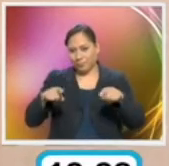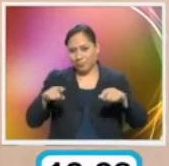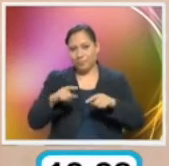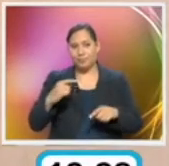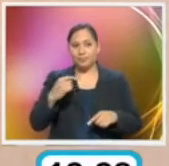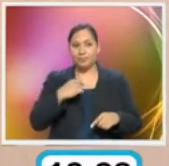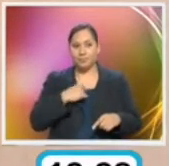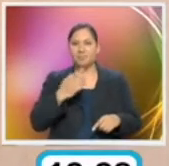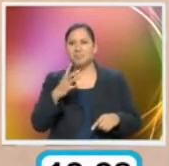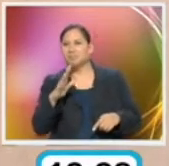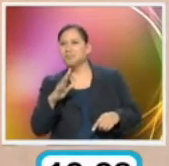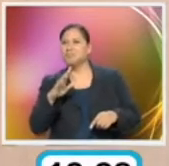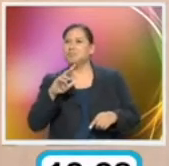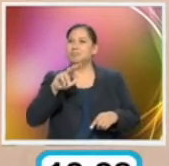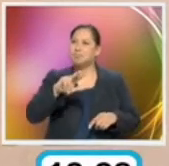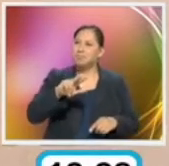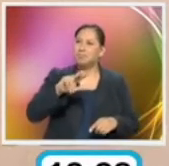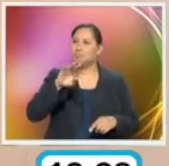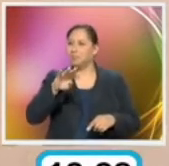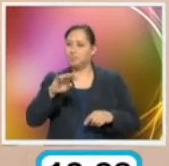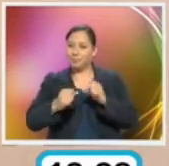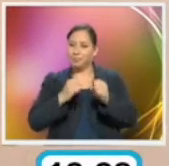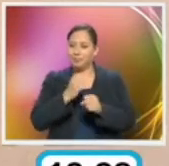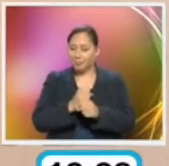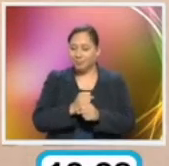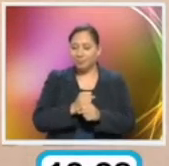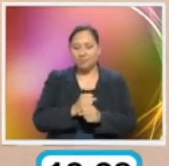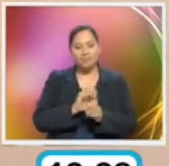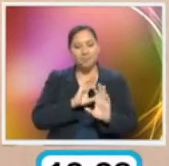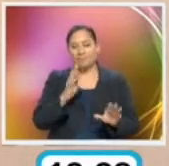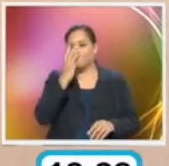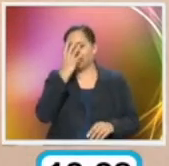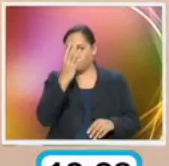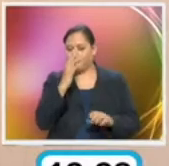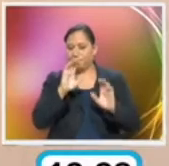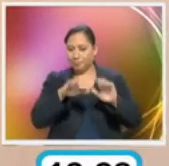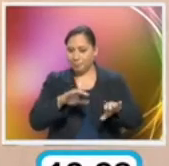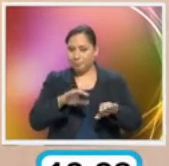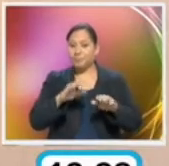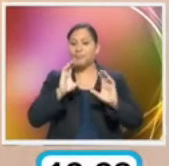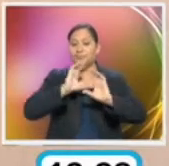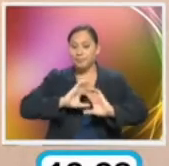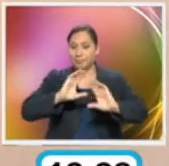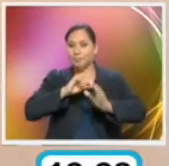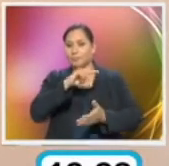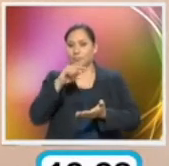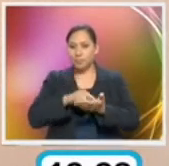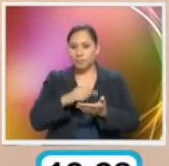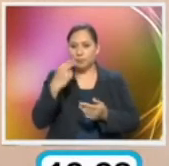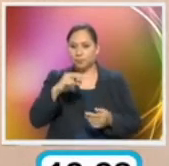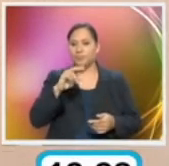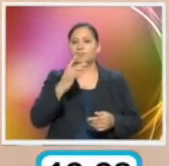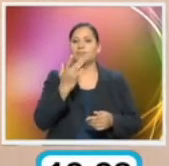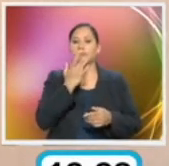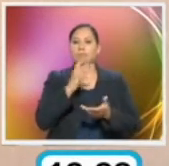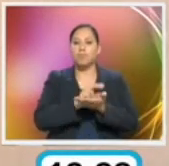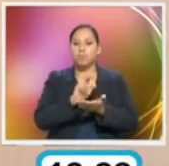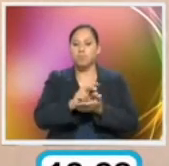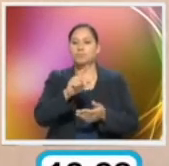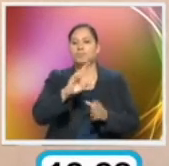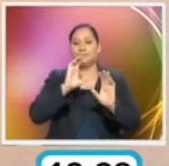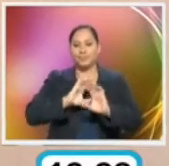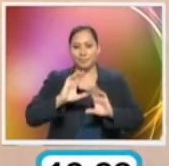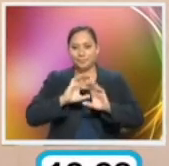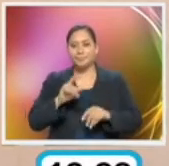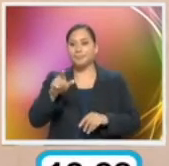como por ahí de los 18, 19 años me lo empecé a tomar en serio. Sí. Entré a cantar a un lugar que se llama El Sapo Cancionero. Y de ahí